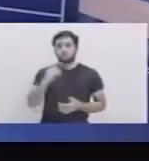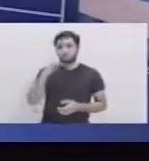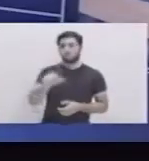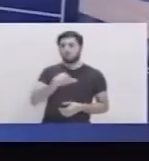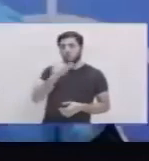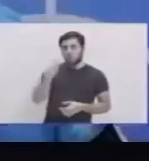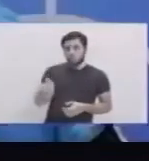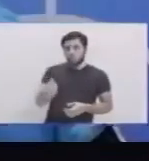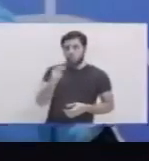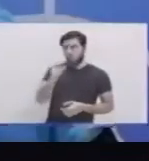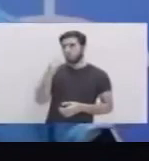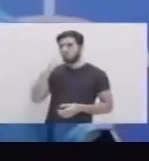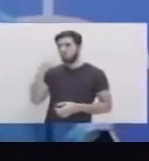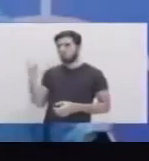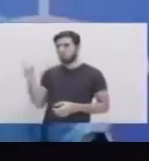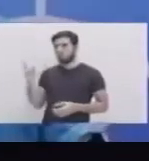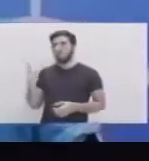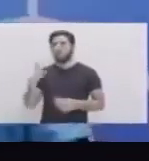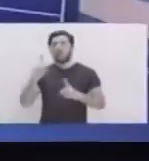Paso al otro lado.